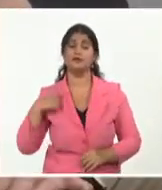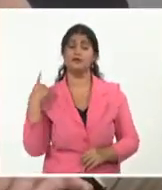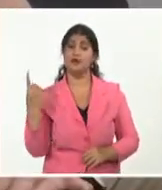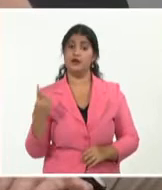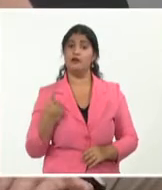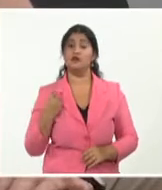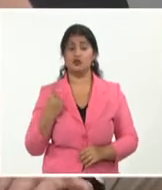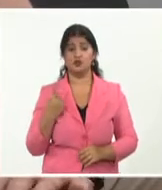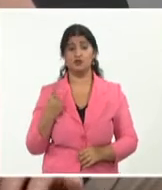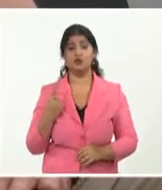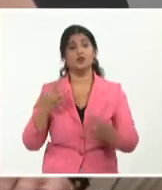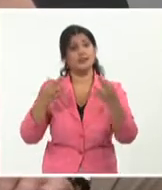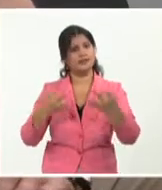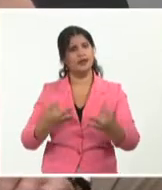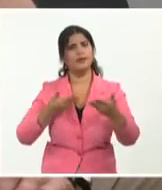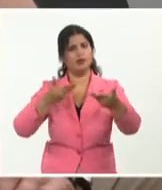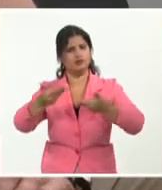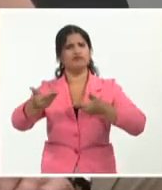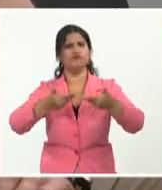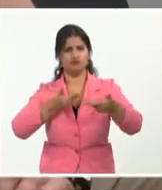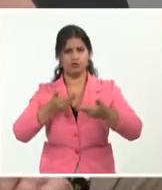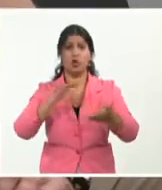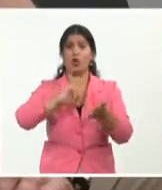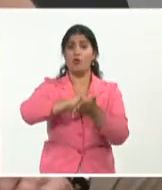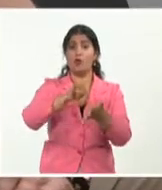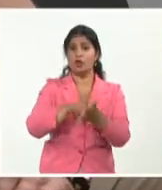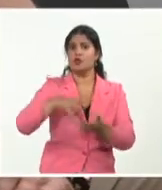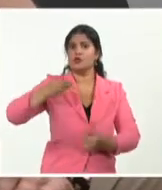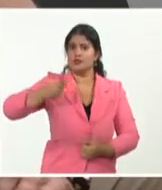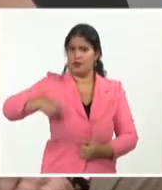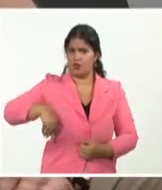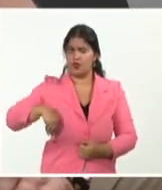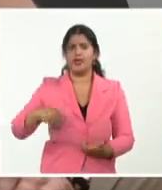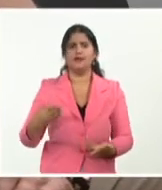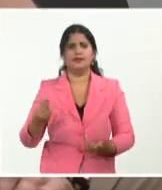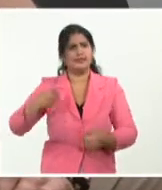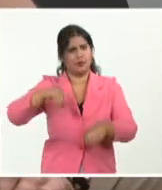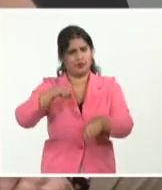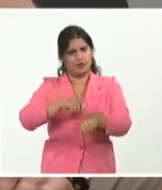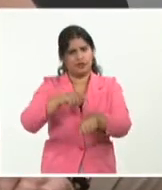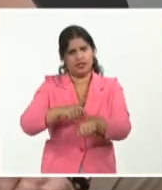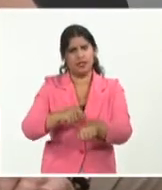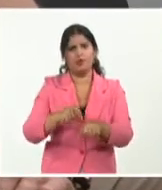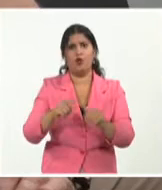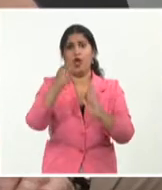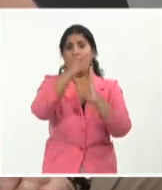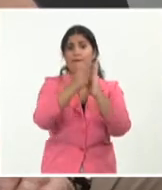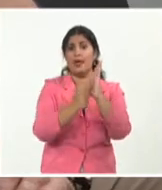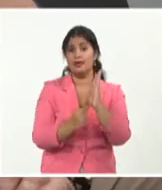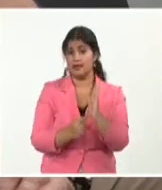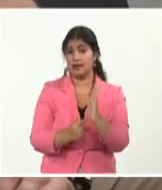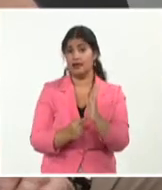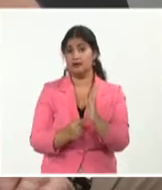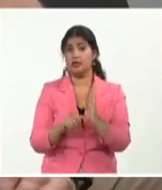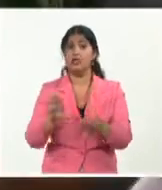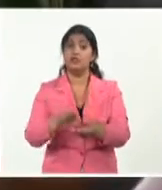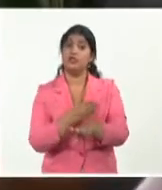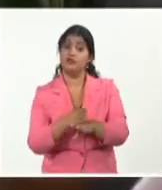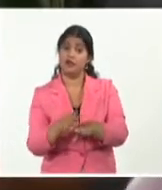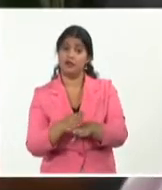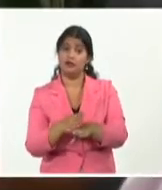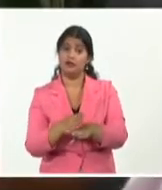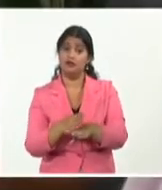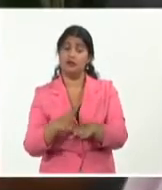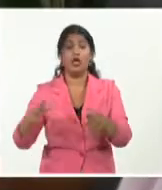un proyecto que se aprobó este año, que es un proyecto que va a aplicar medidas de recuperación de ecosistemas en todo el sur de